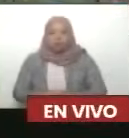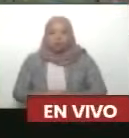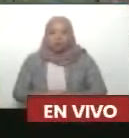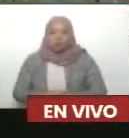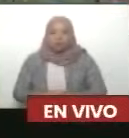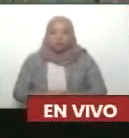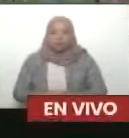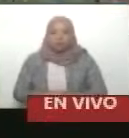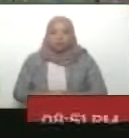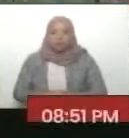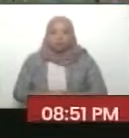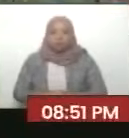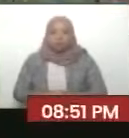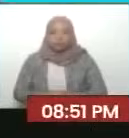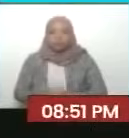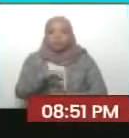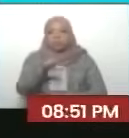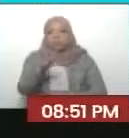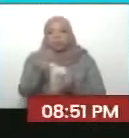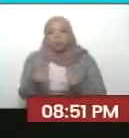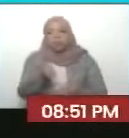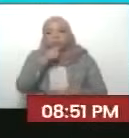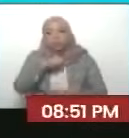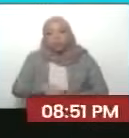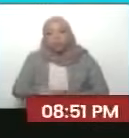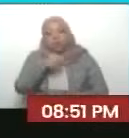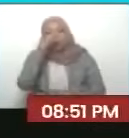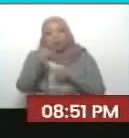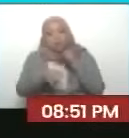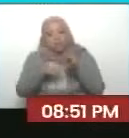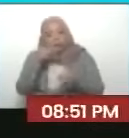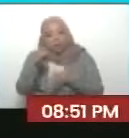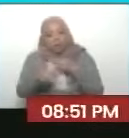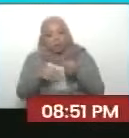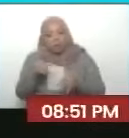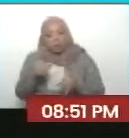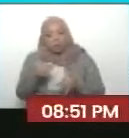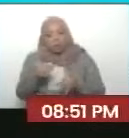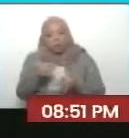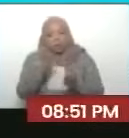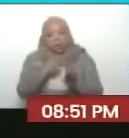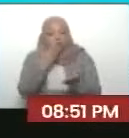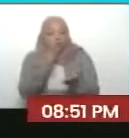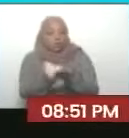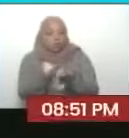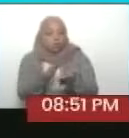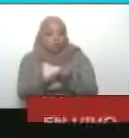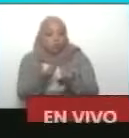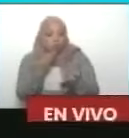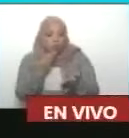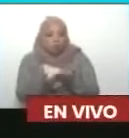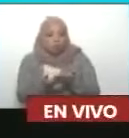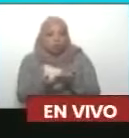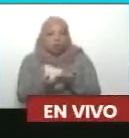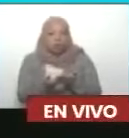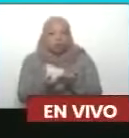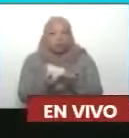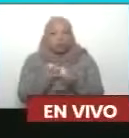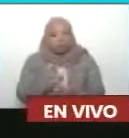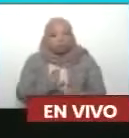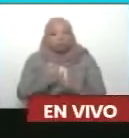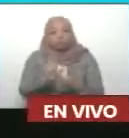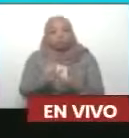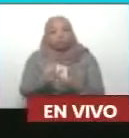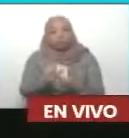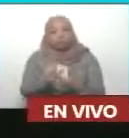Porque son 5 momentos históricos, hay que explicarlo, mostrar documentos, ¿verdad?